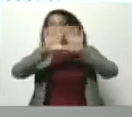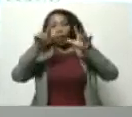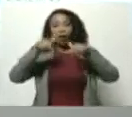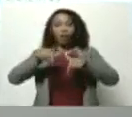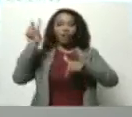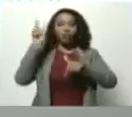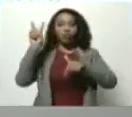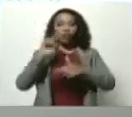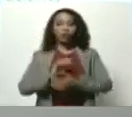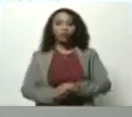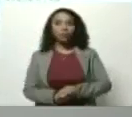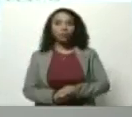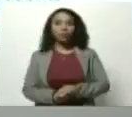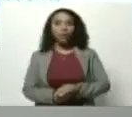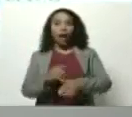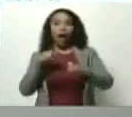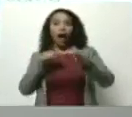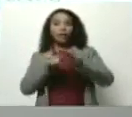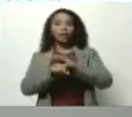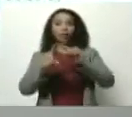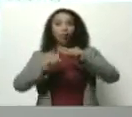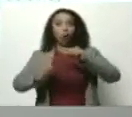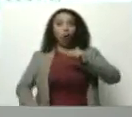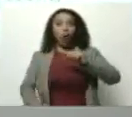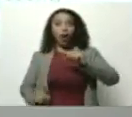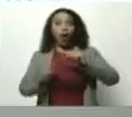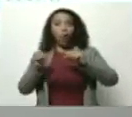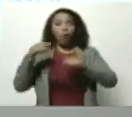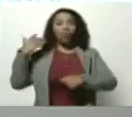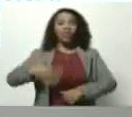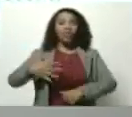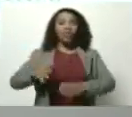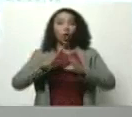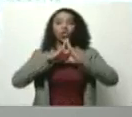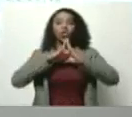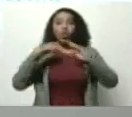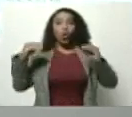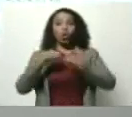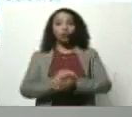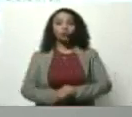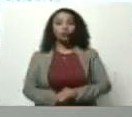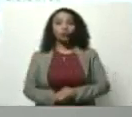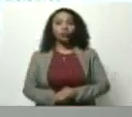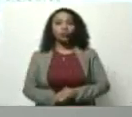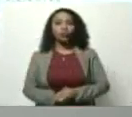es el acceso a la energía es un derecho para todos